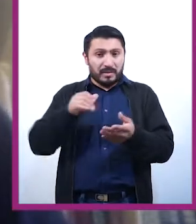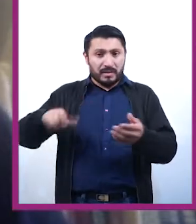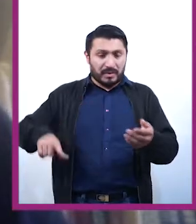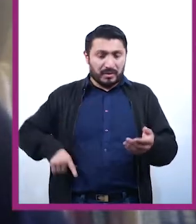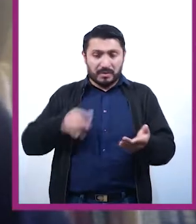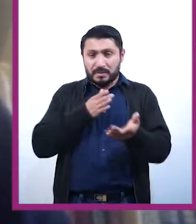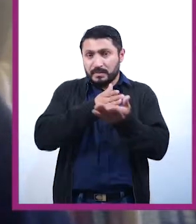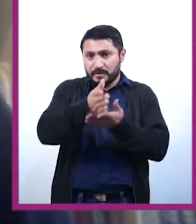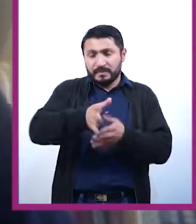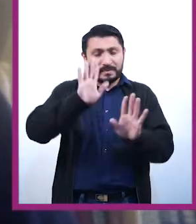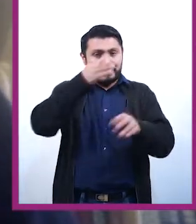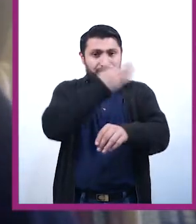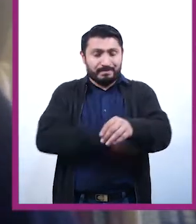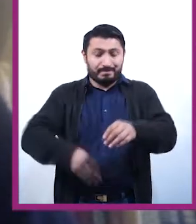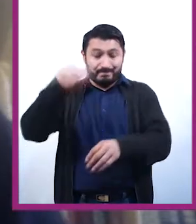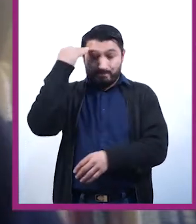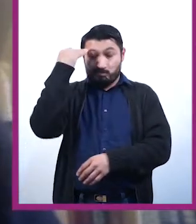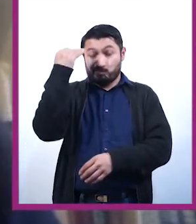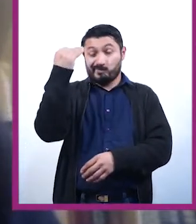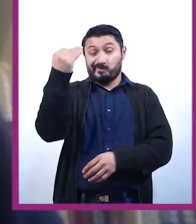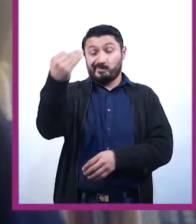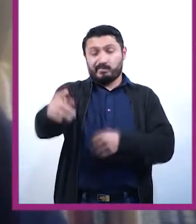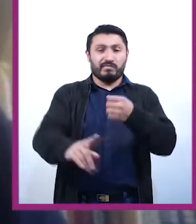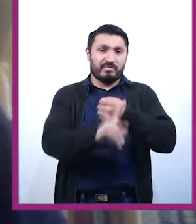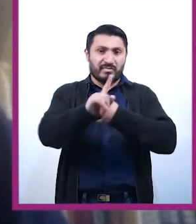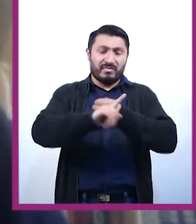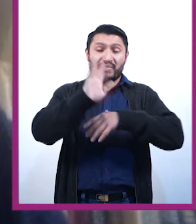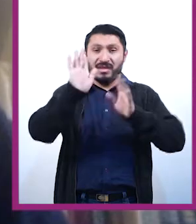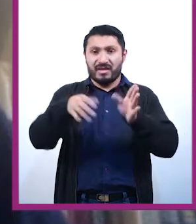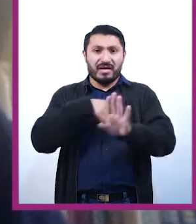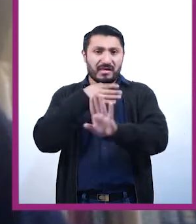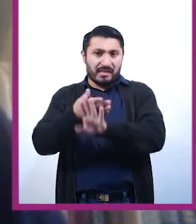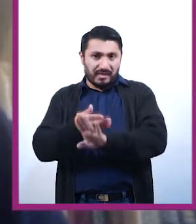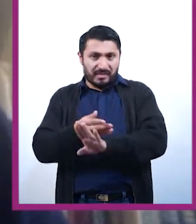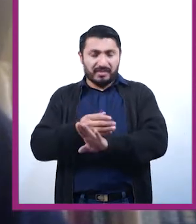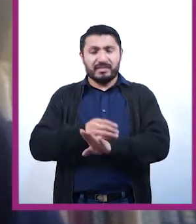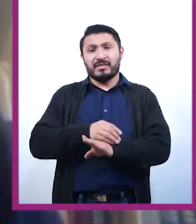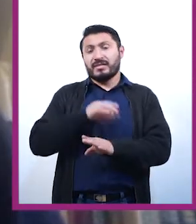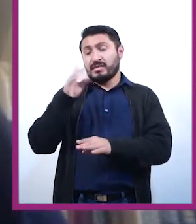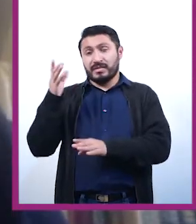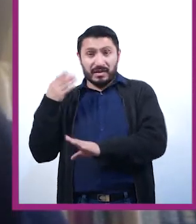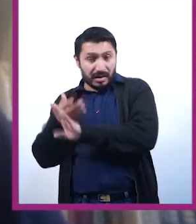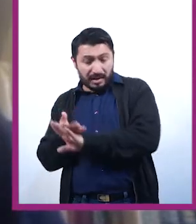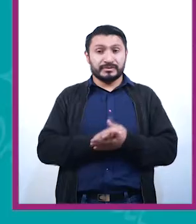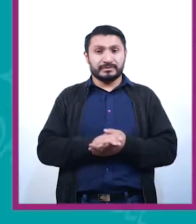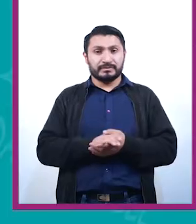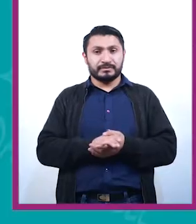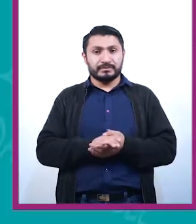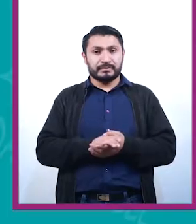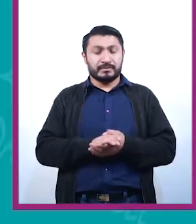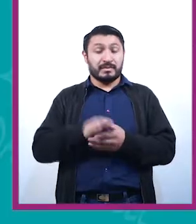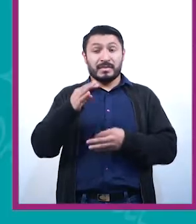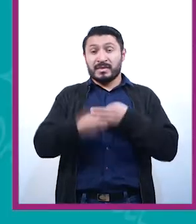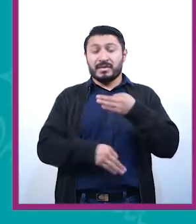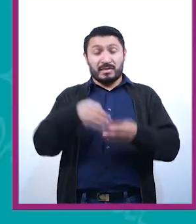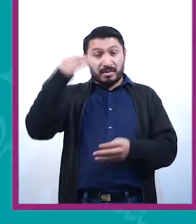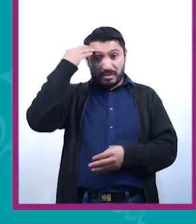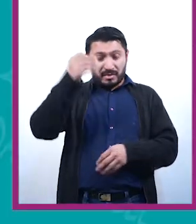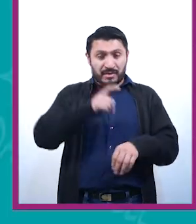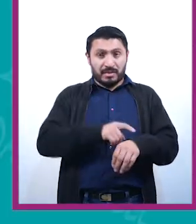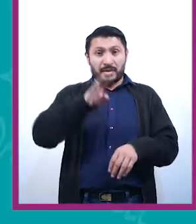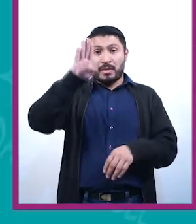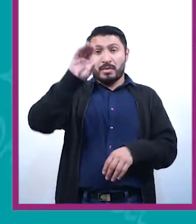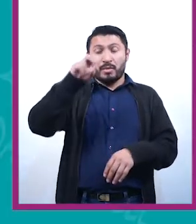ya era tarde, porque ya había pasado tiempo y la crisis había afectado también a la parte real.